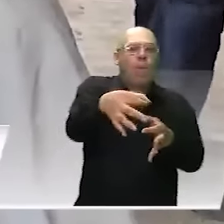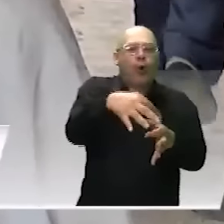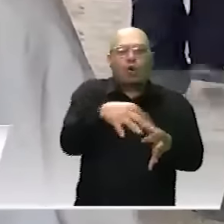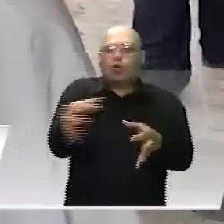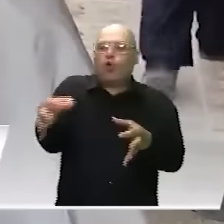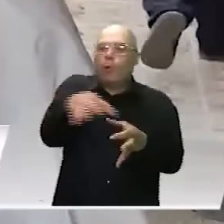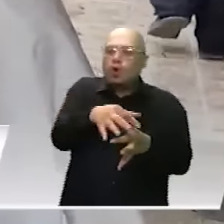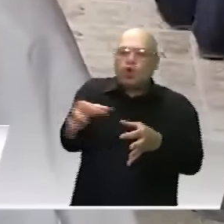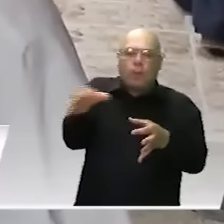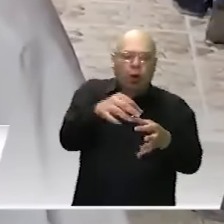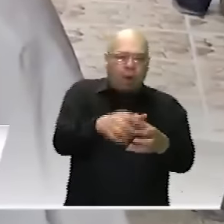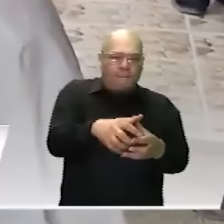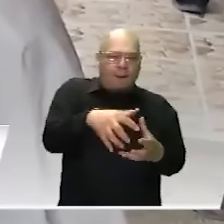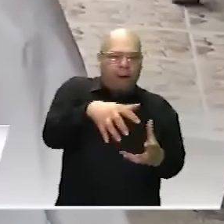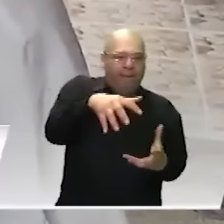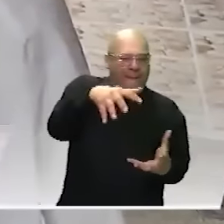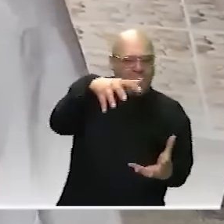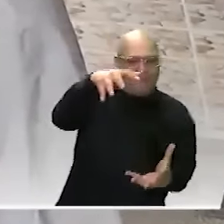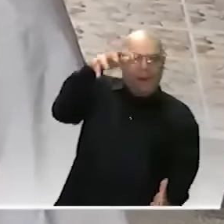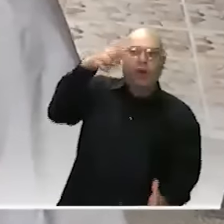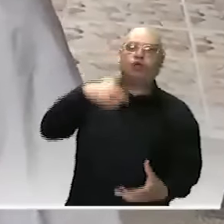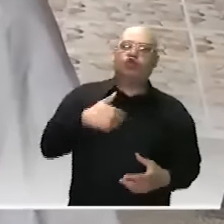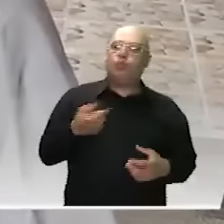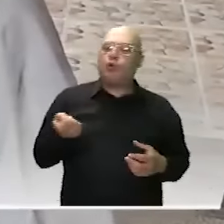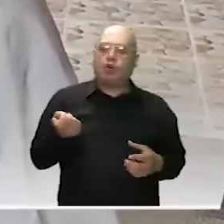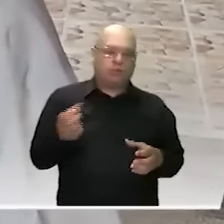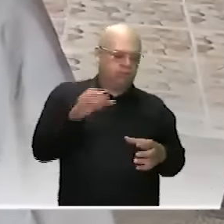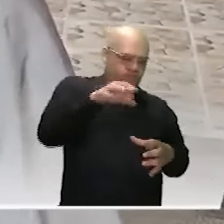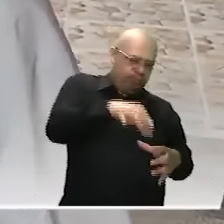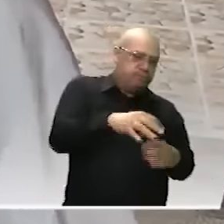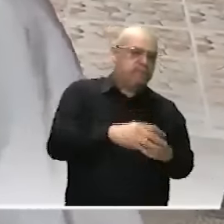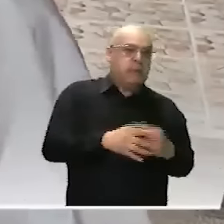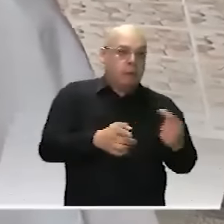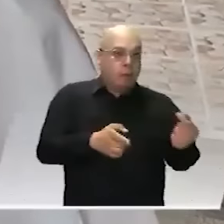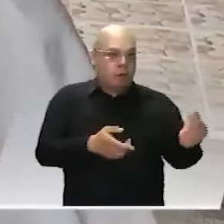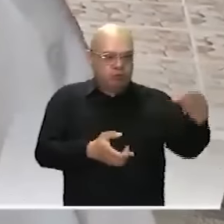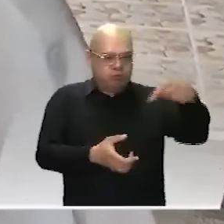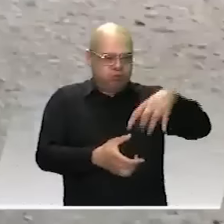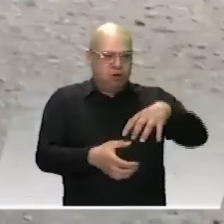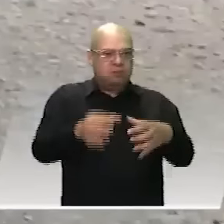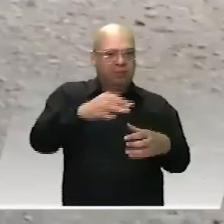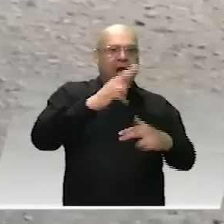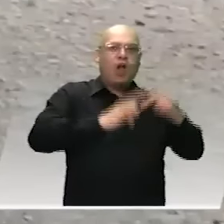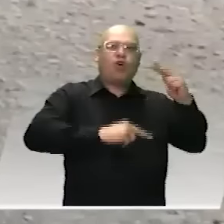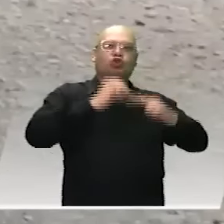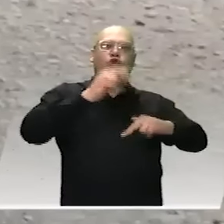Yo voy a aportar un granito para que ese túnel se termine.